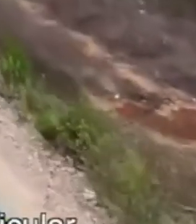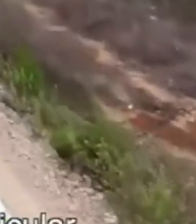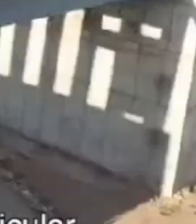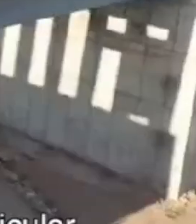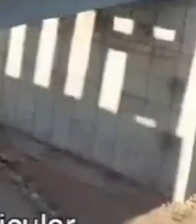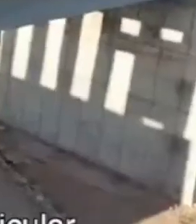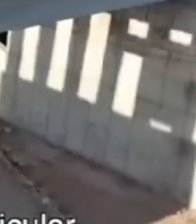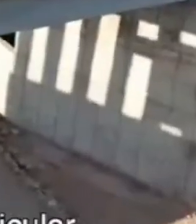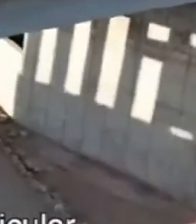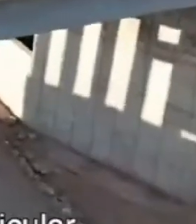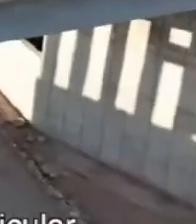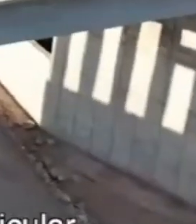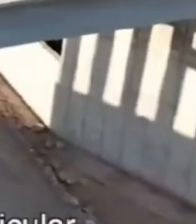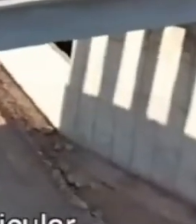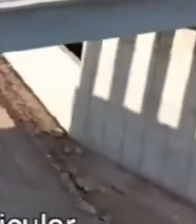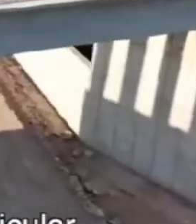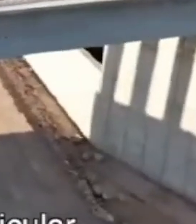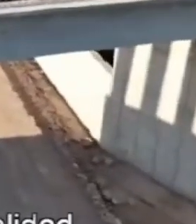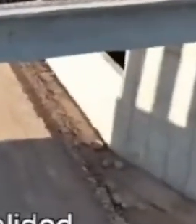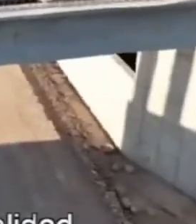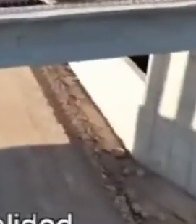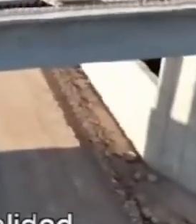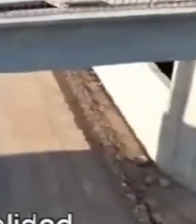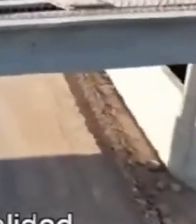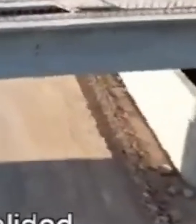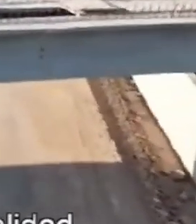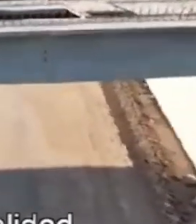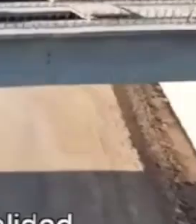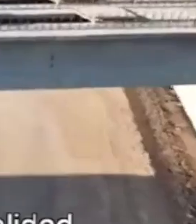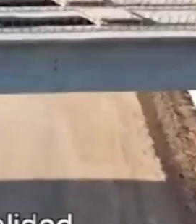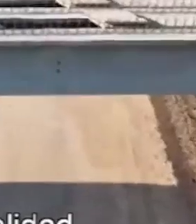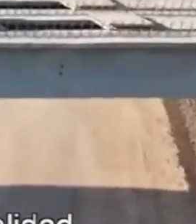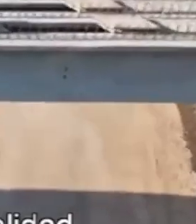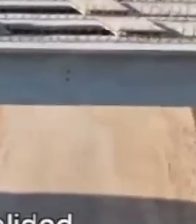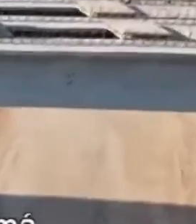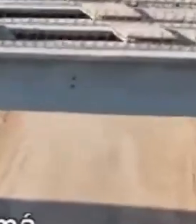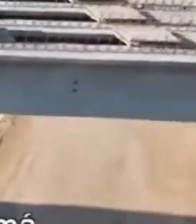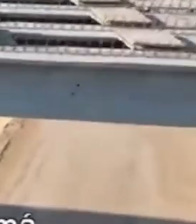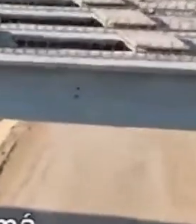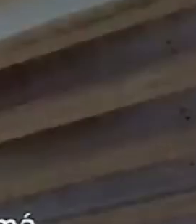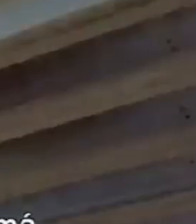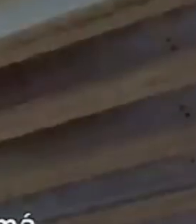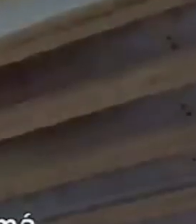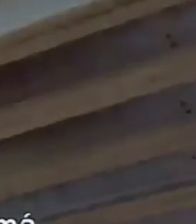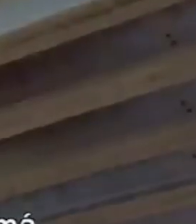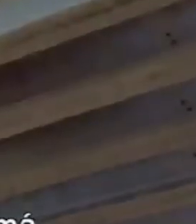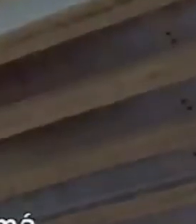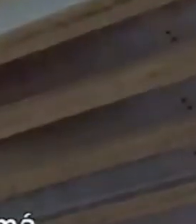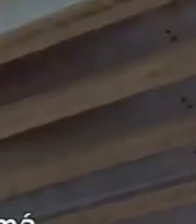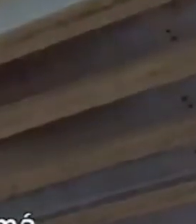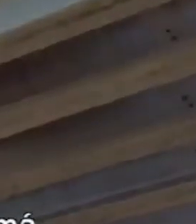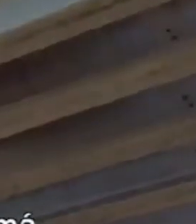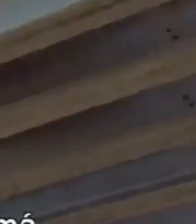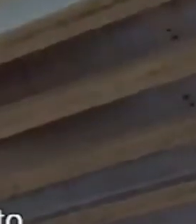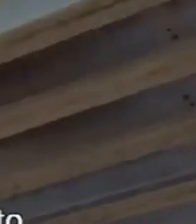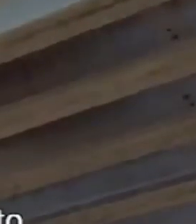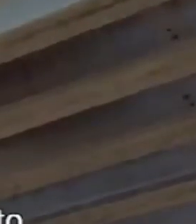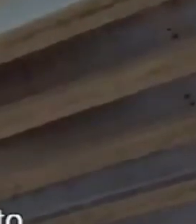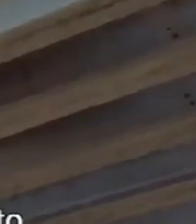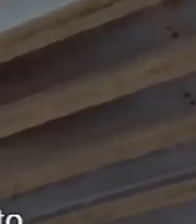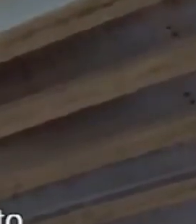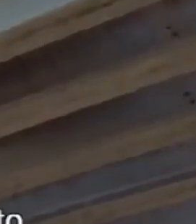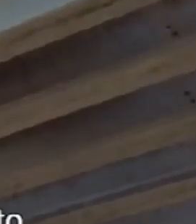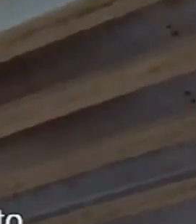forma, en un paso inferior vehicular ubicado en las inmediaciones de la localidad de San Bernardo, municipio de Copomá, se coloca